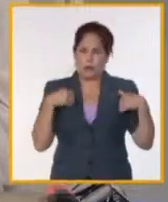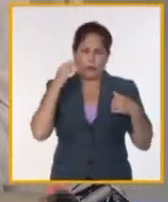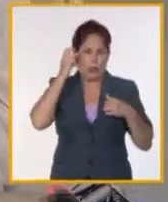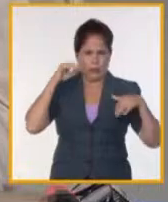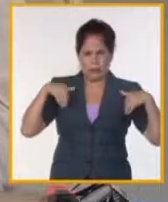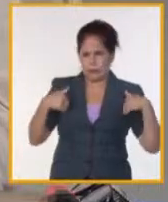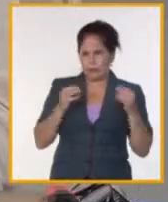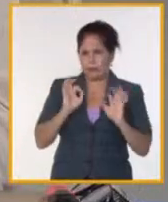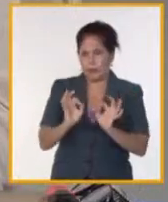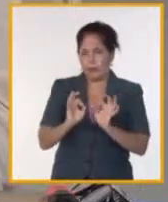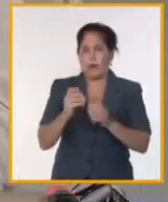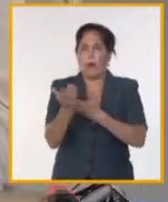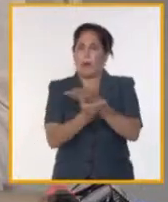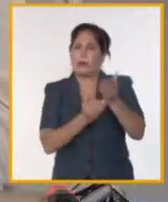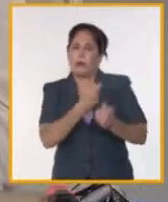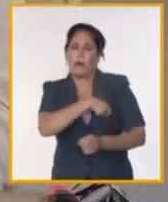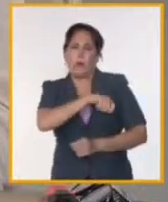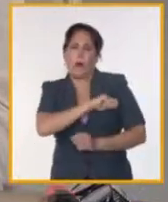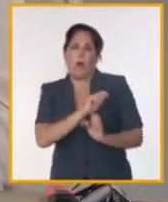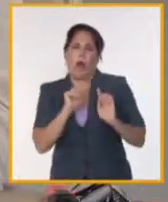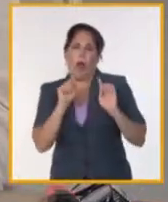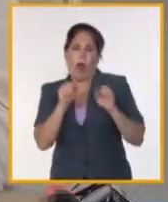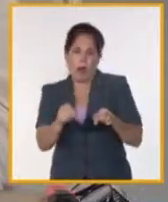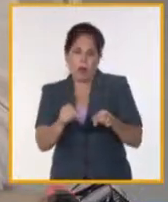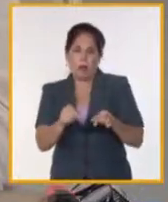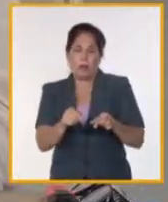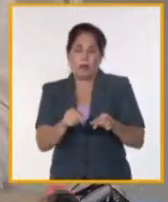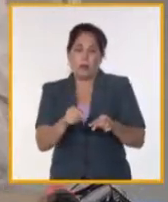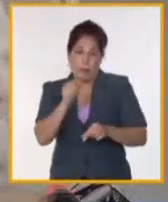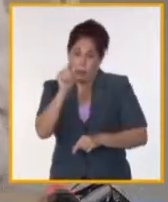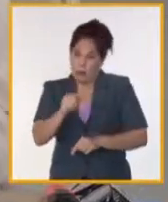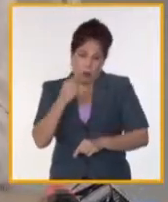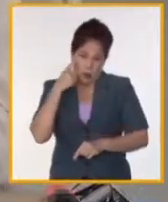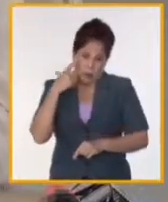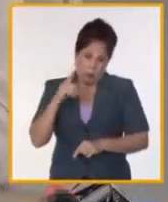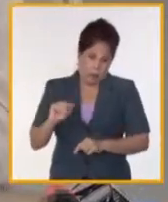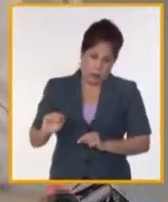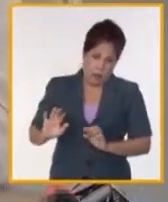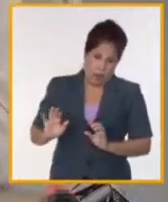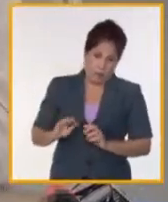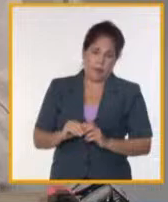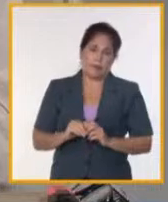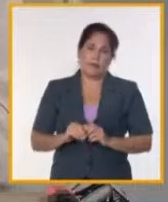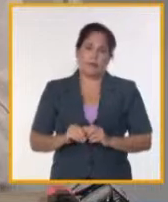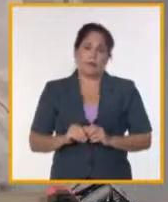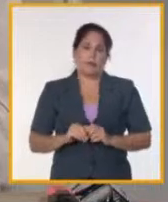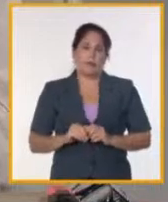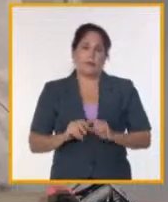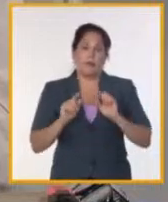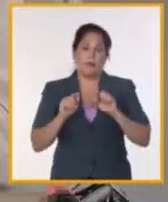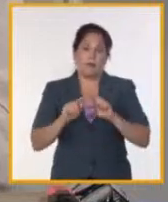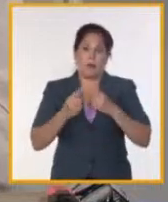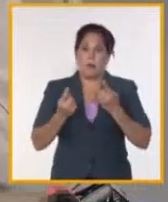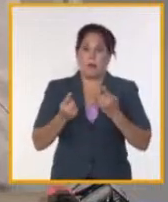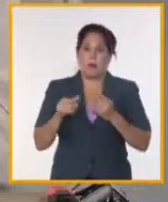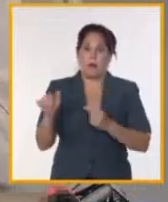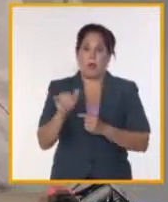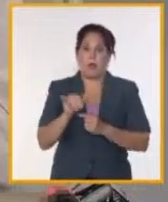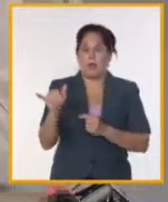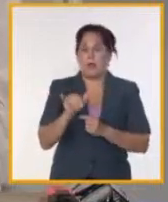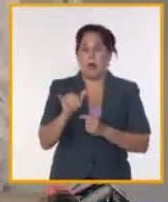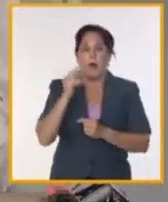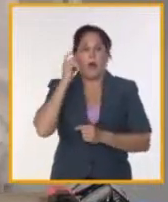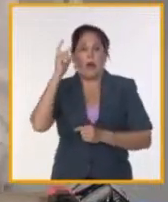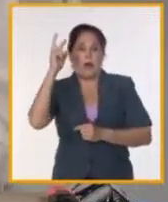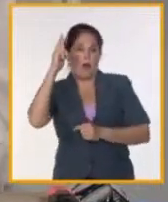mina, compartía con el pueblo de ese lugar, algo que nadie de lo cual nadie se ha olvidado todavía, porque dejó una memoria